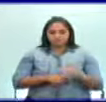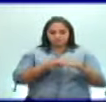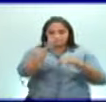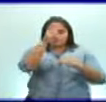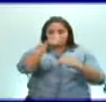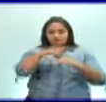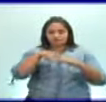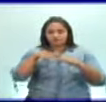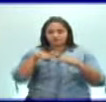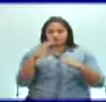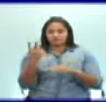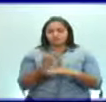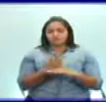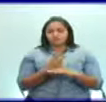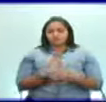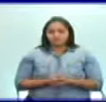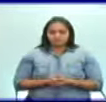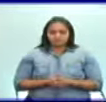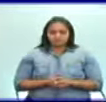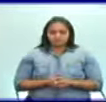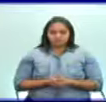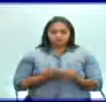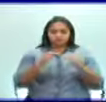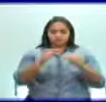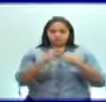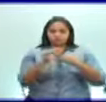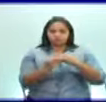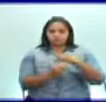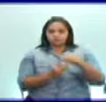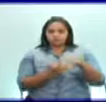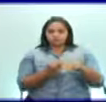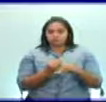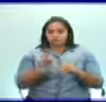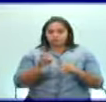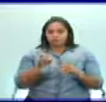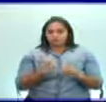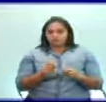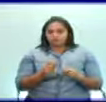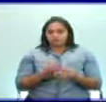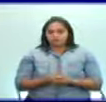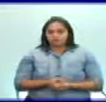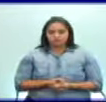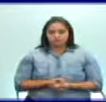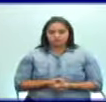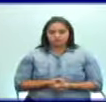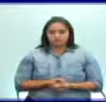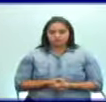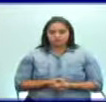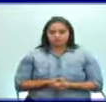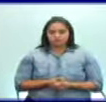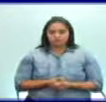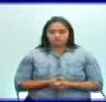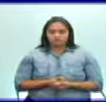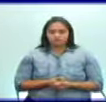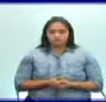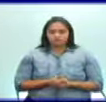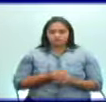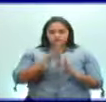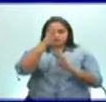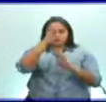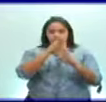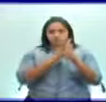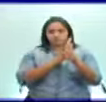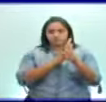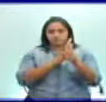curva, ya, sustituyendo valores convenientes, en este caso el intersecto con el eje Y como punto, sería